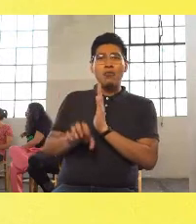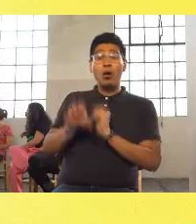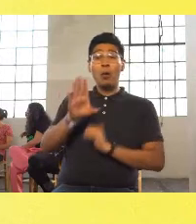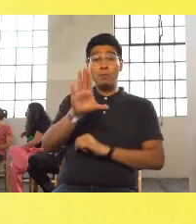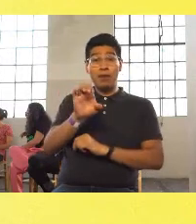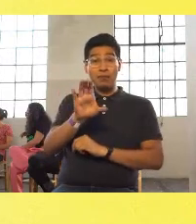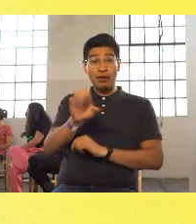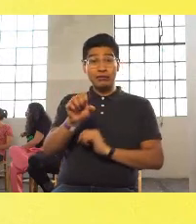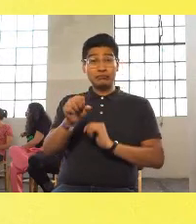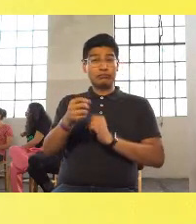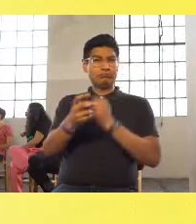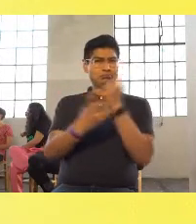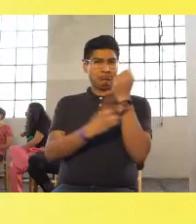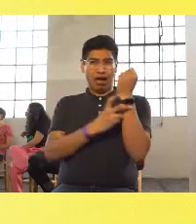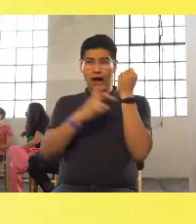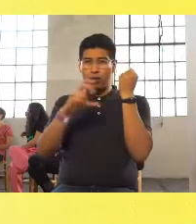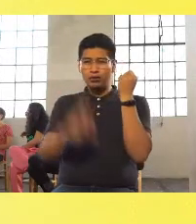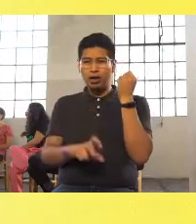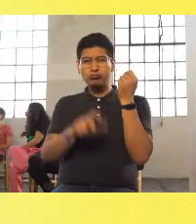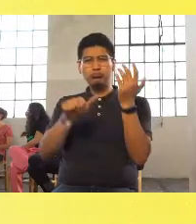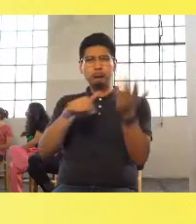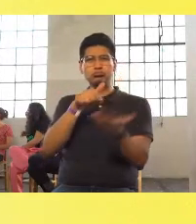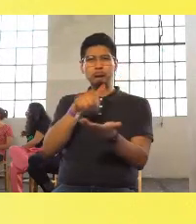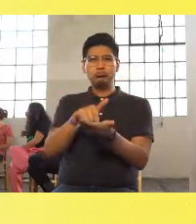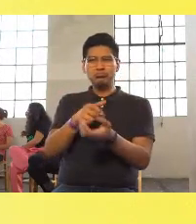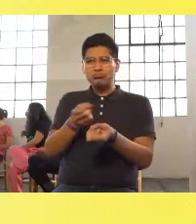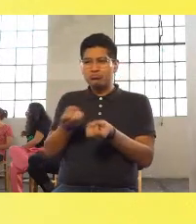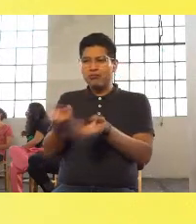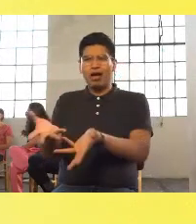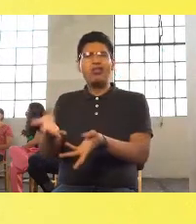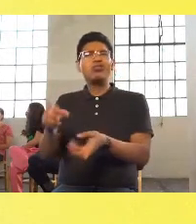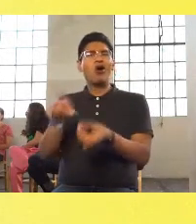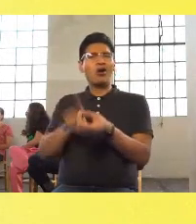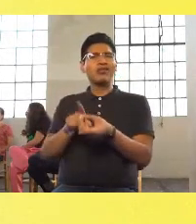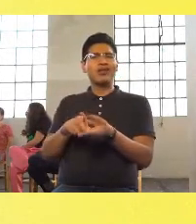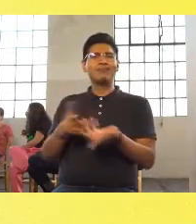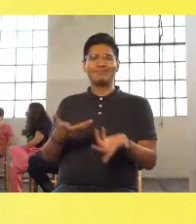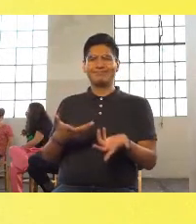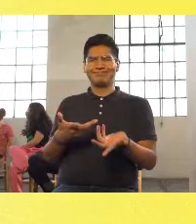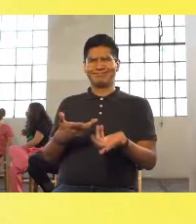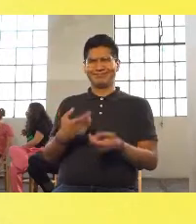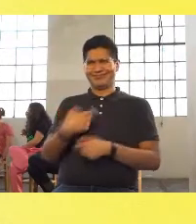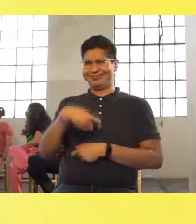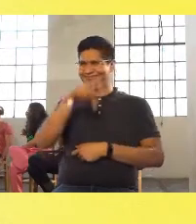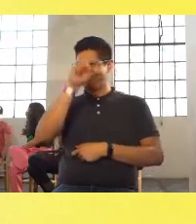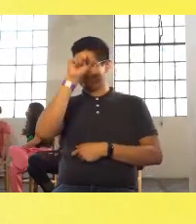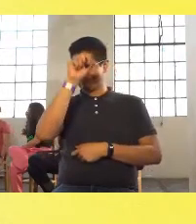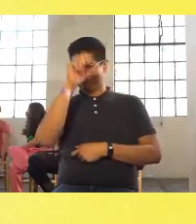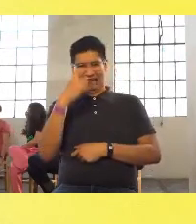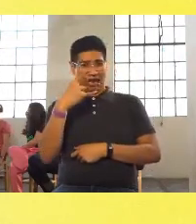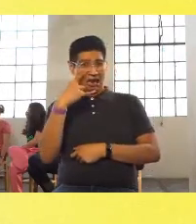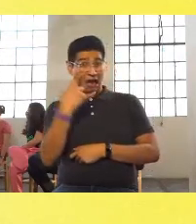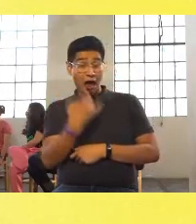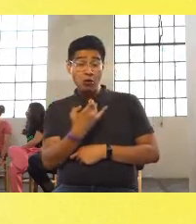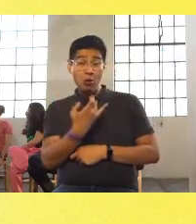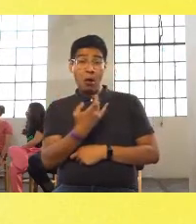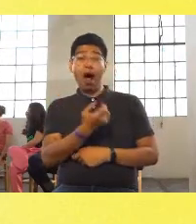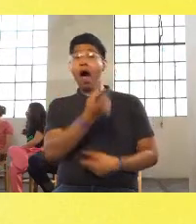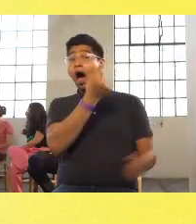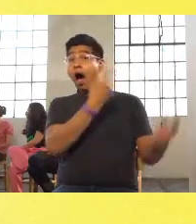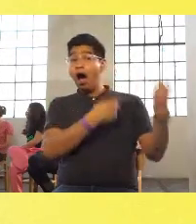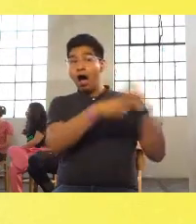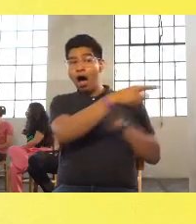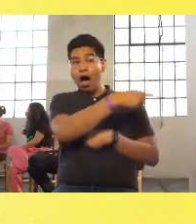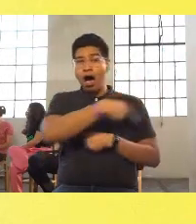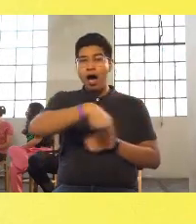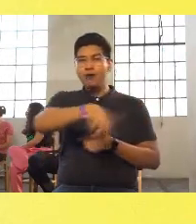bebés abortados? Y no sé qué. Y entonces para nosotros fue muy impactante cómo sigue existiendo esta disociación